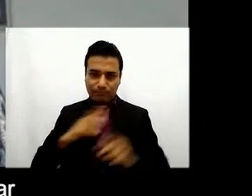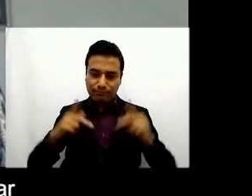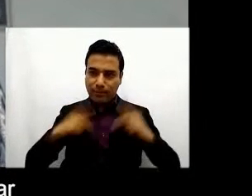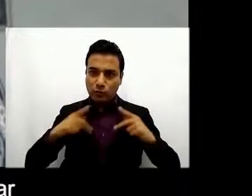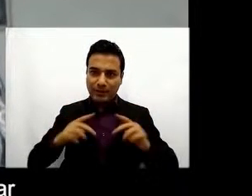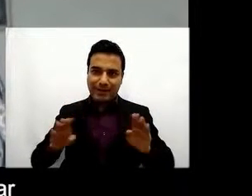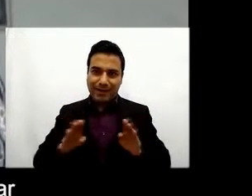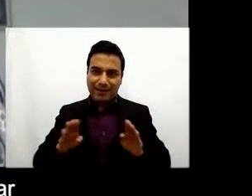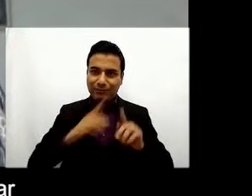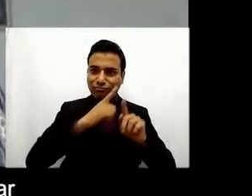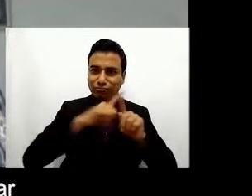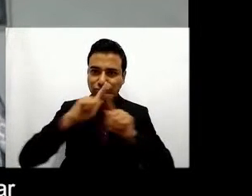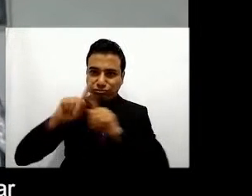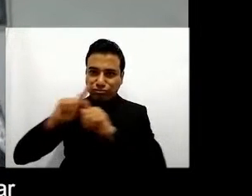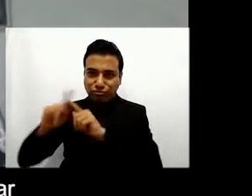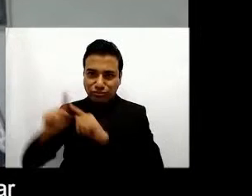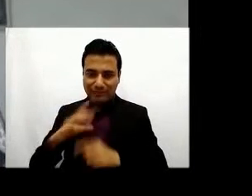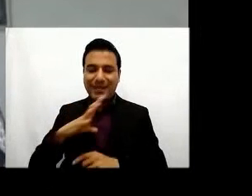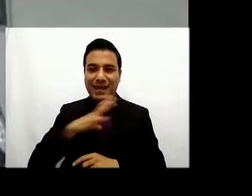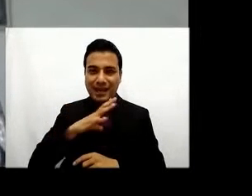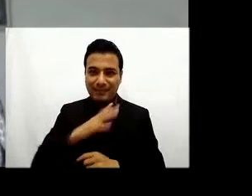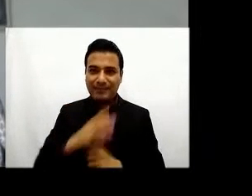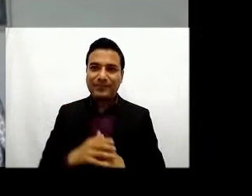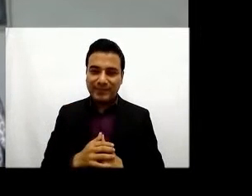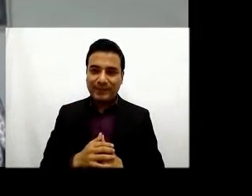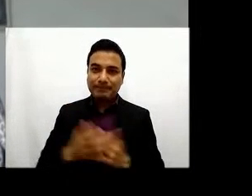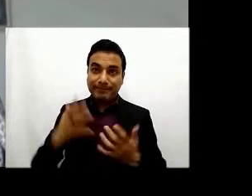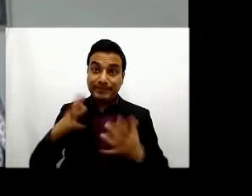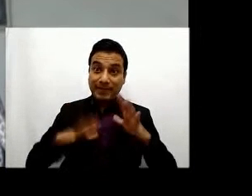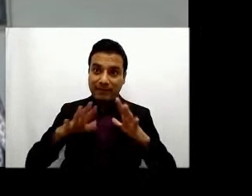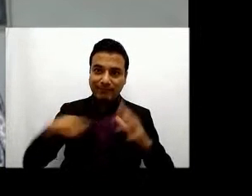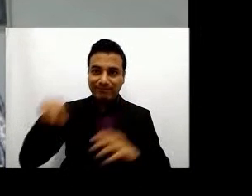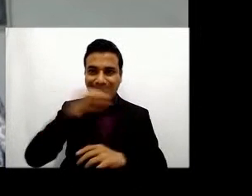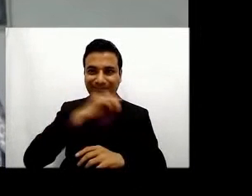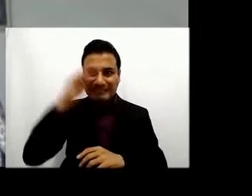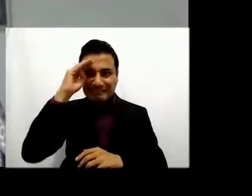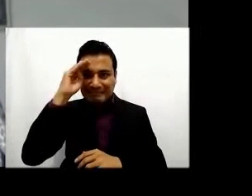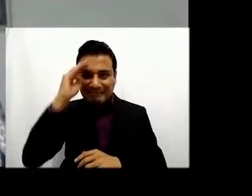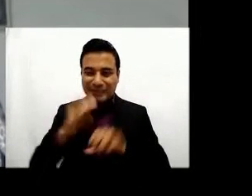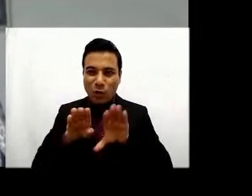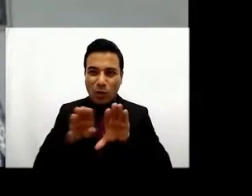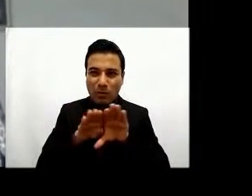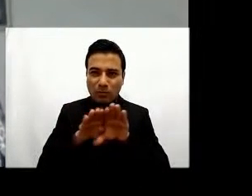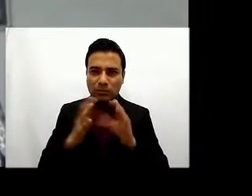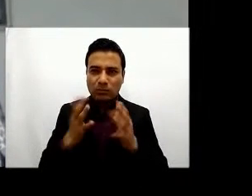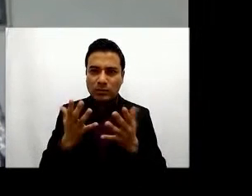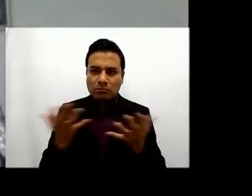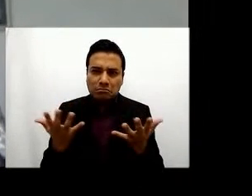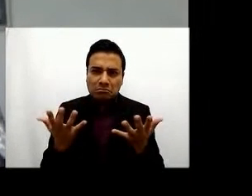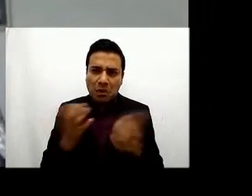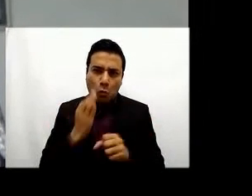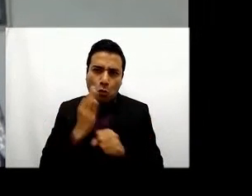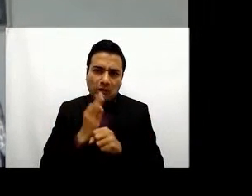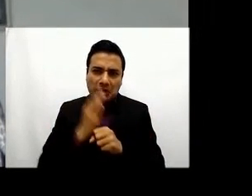encasillar en disciplinas, que también a veces nos causa mucho conflicto de, bueno, ya vivimos en una